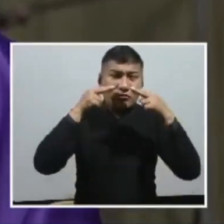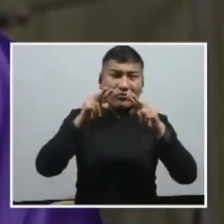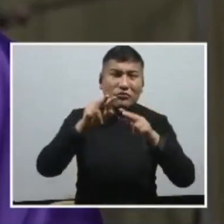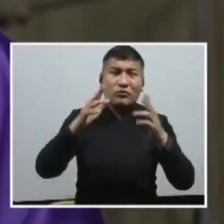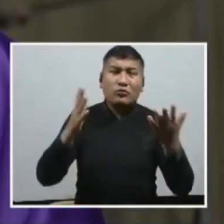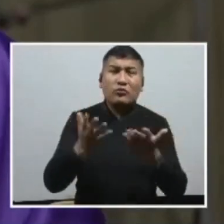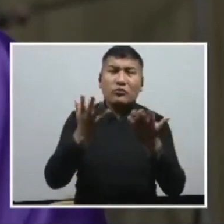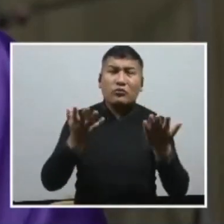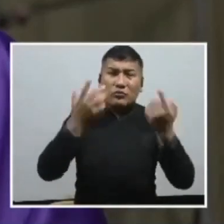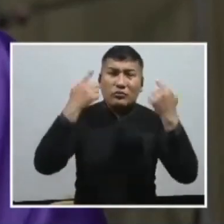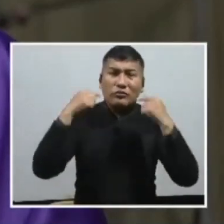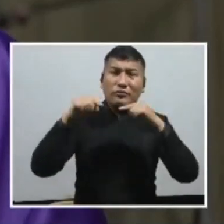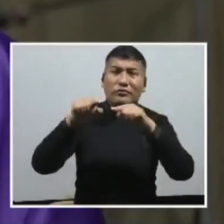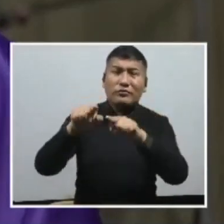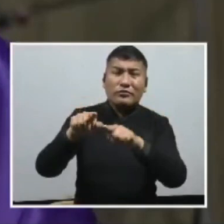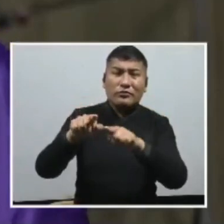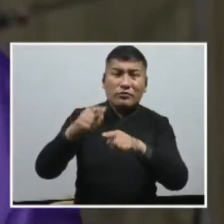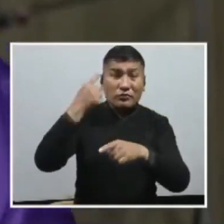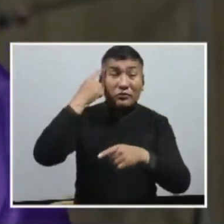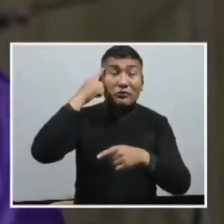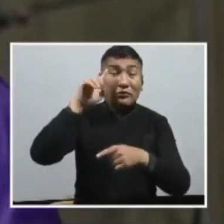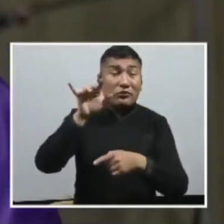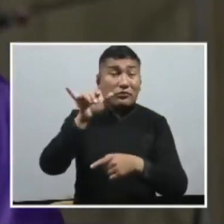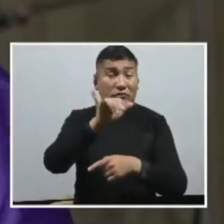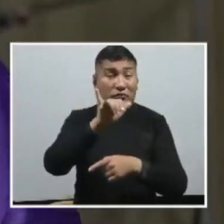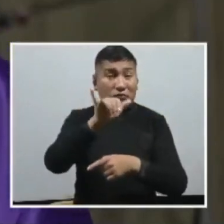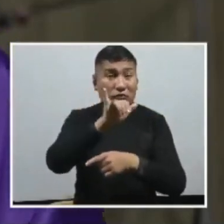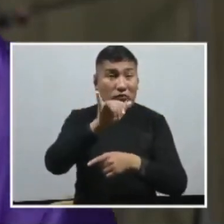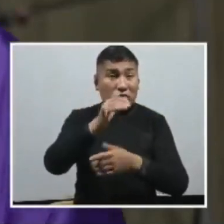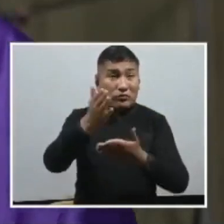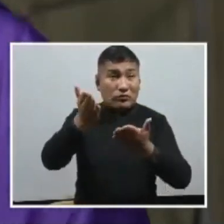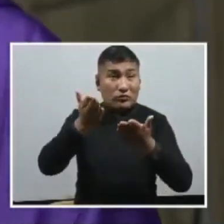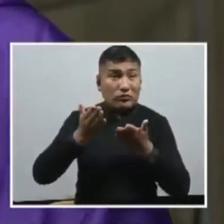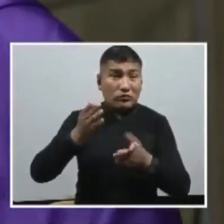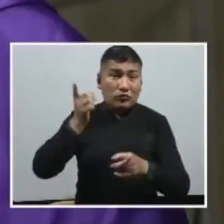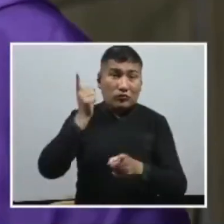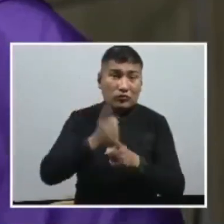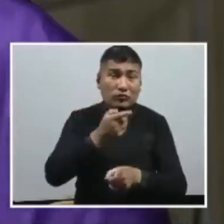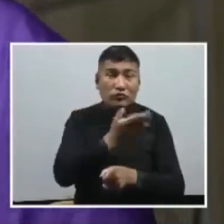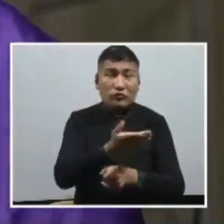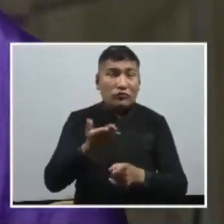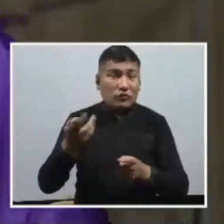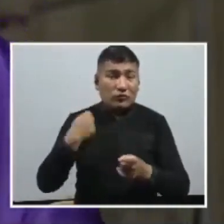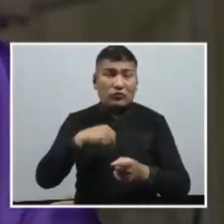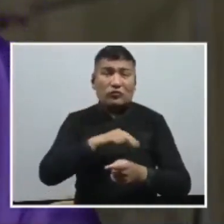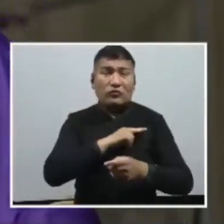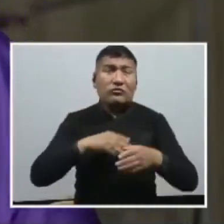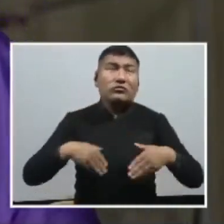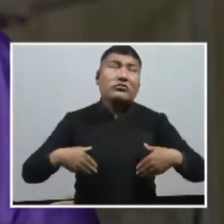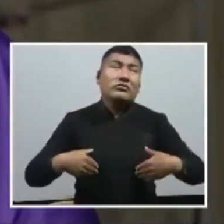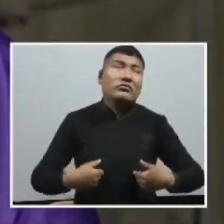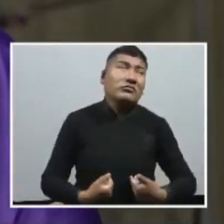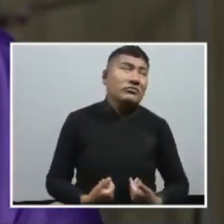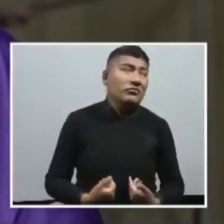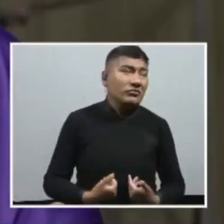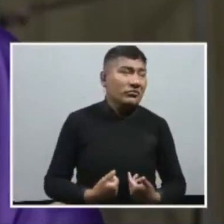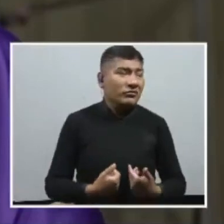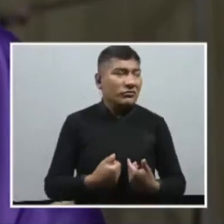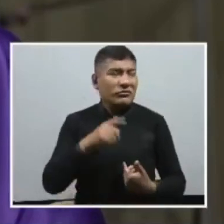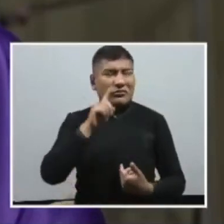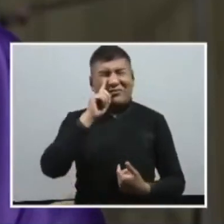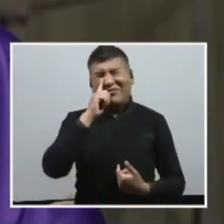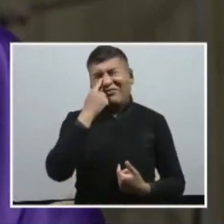vamos, para también devolvernos un poco de dignidad. Estamos cansados, hartos de